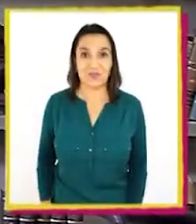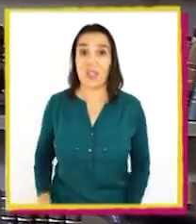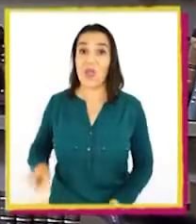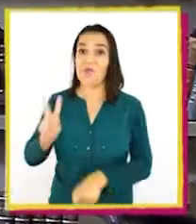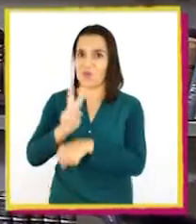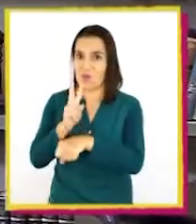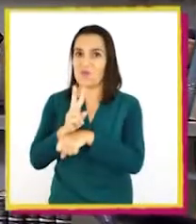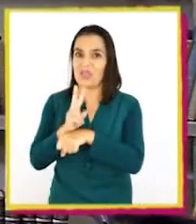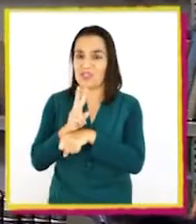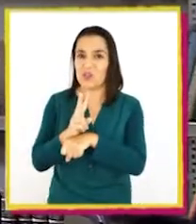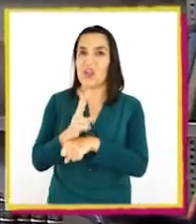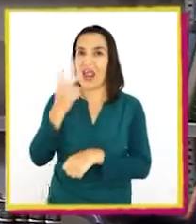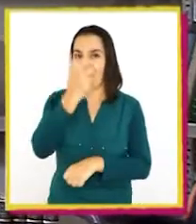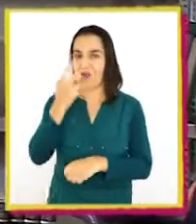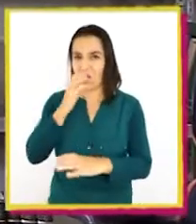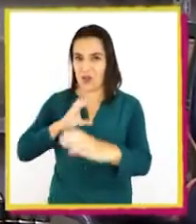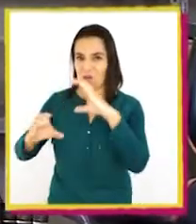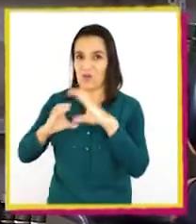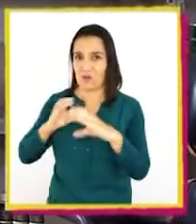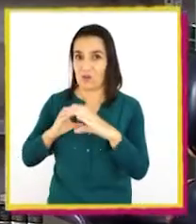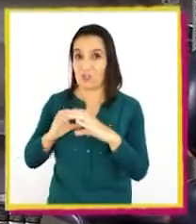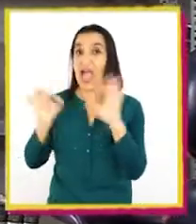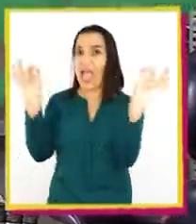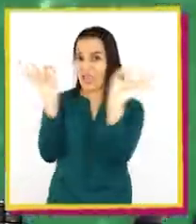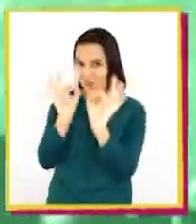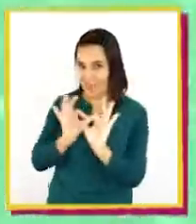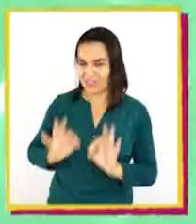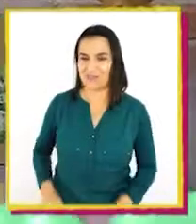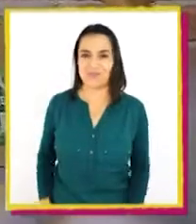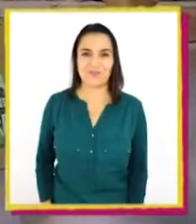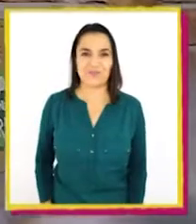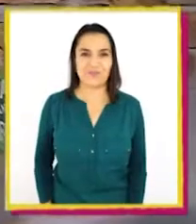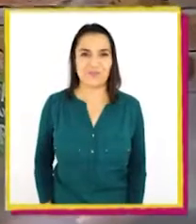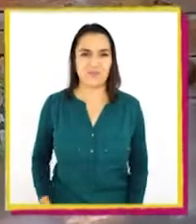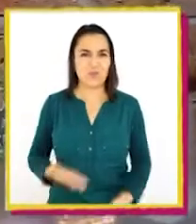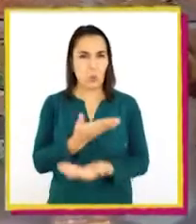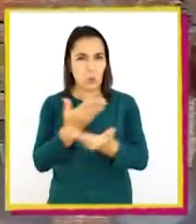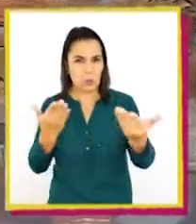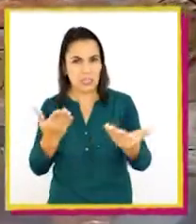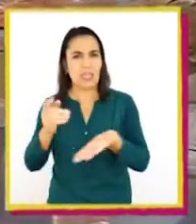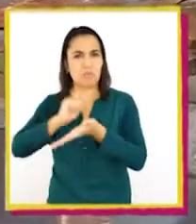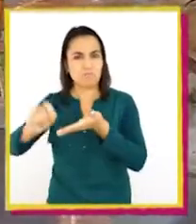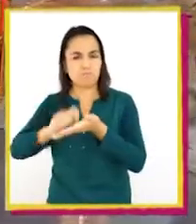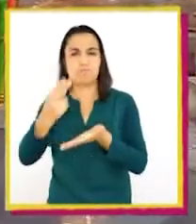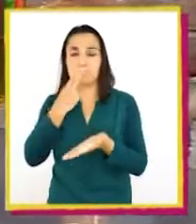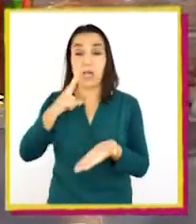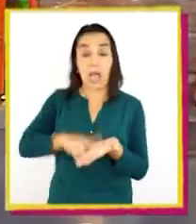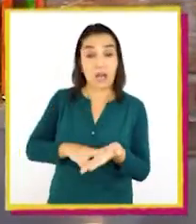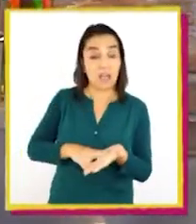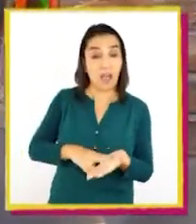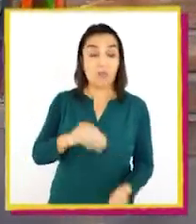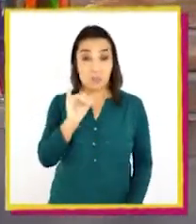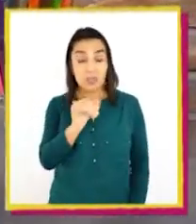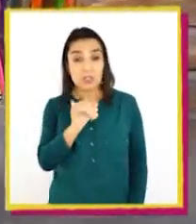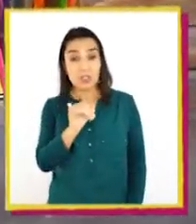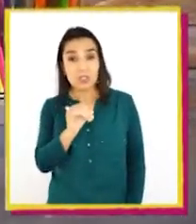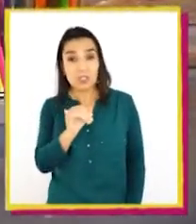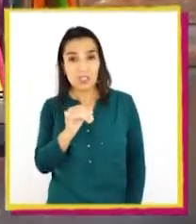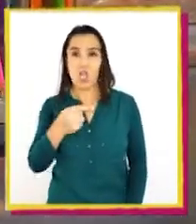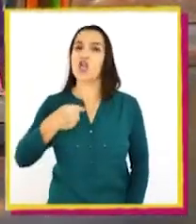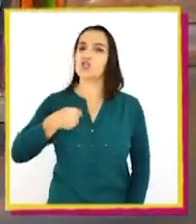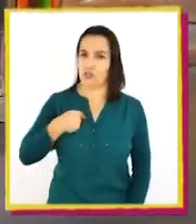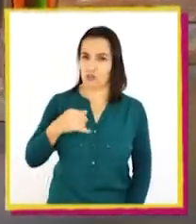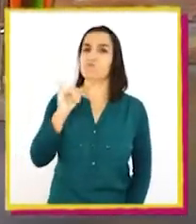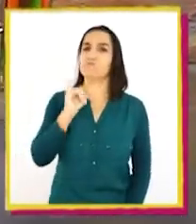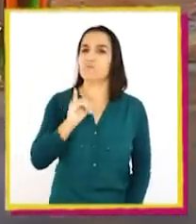La profesora de Lenguaje y Comunicación no cuenta. ¿Ustedes escriben cartas? Sí. Yo